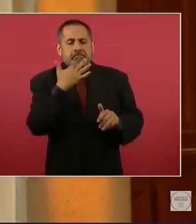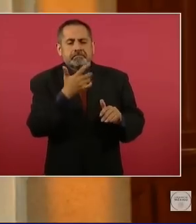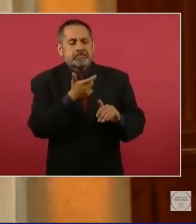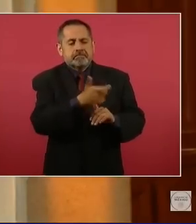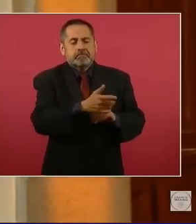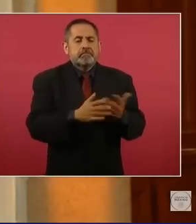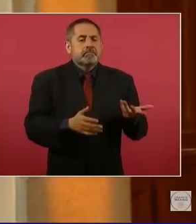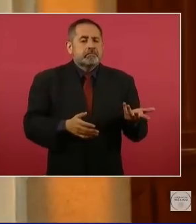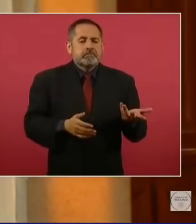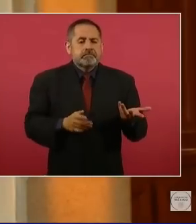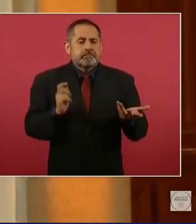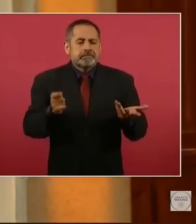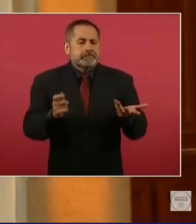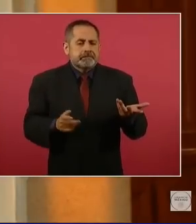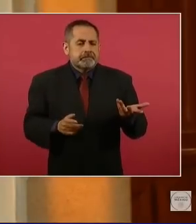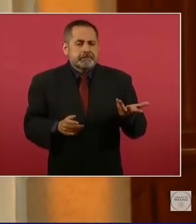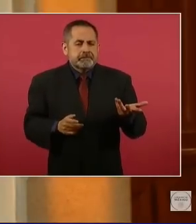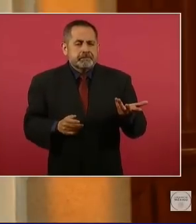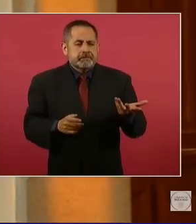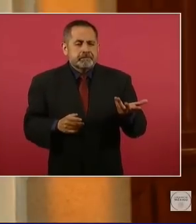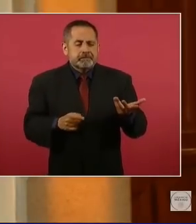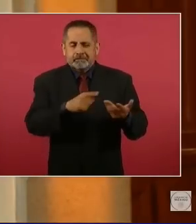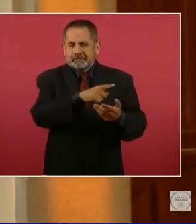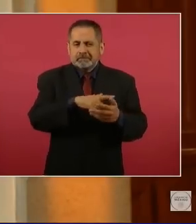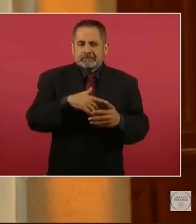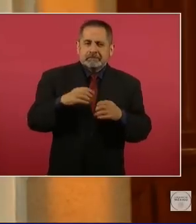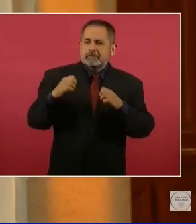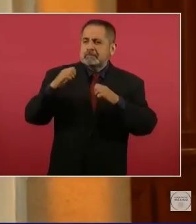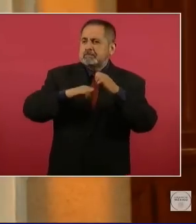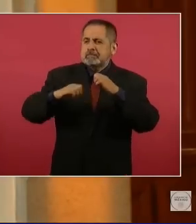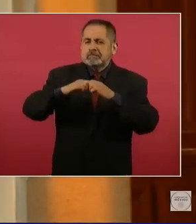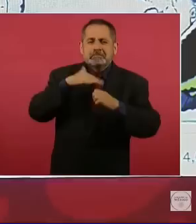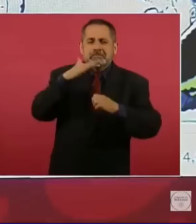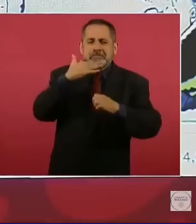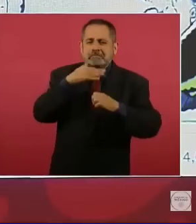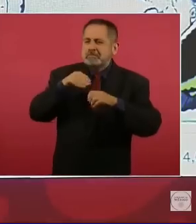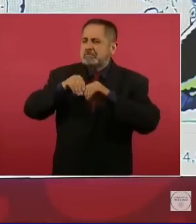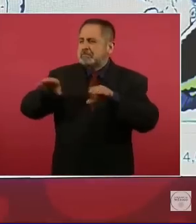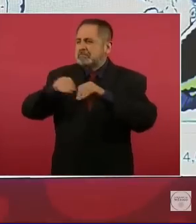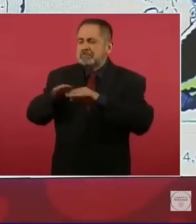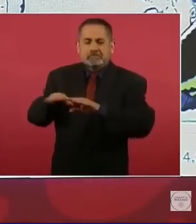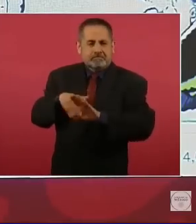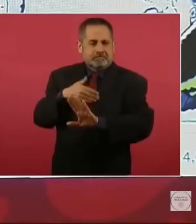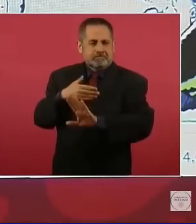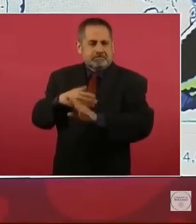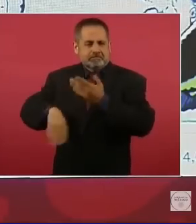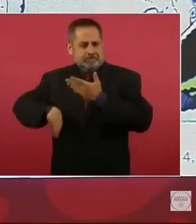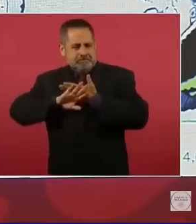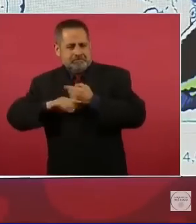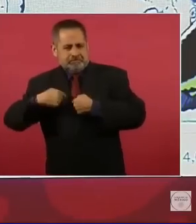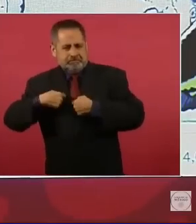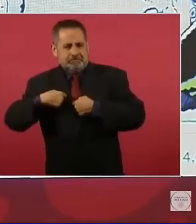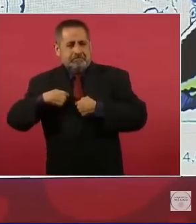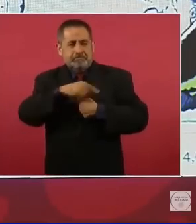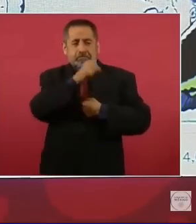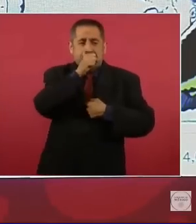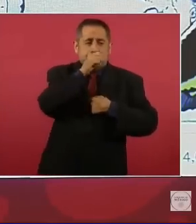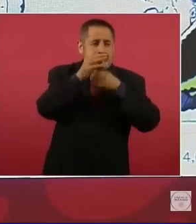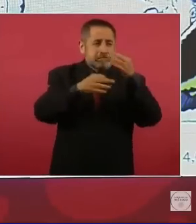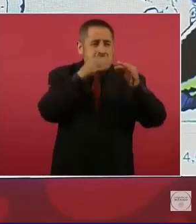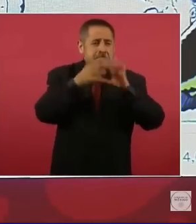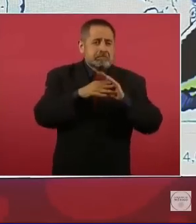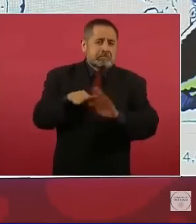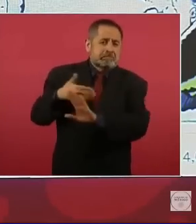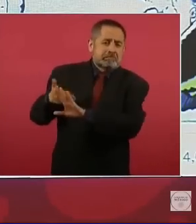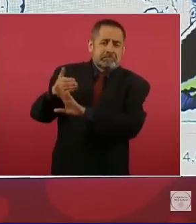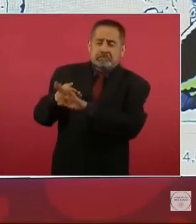financiar la guerra sucia en contra mía, lo